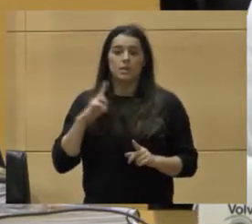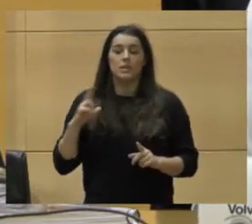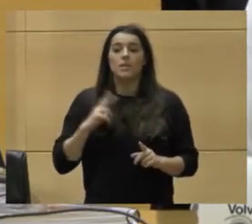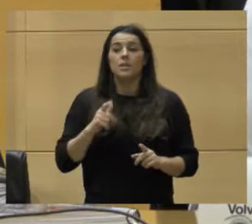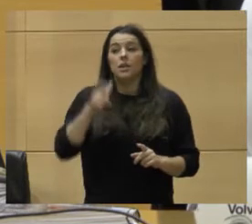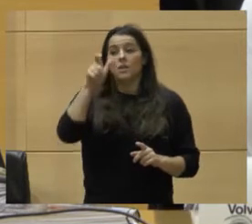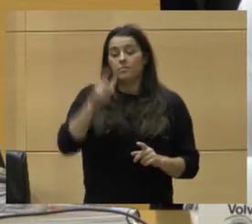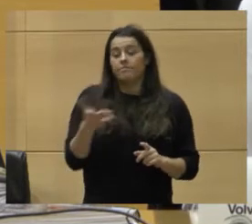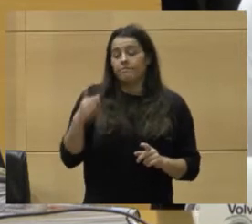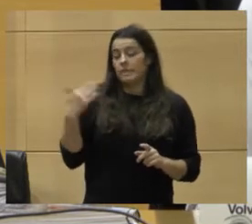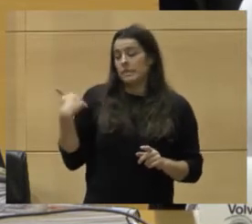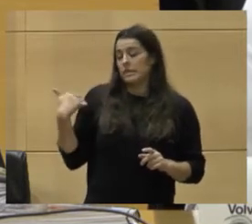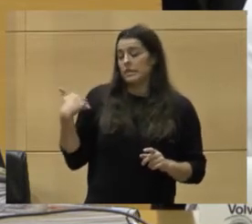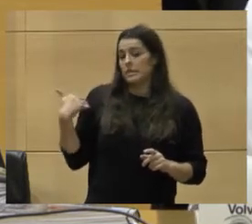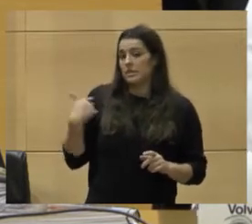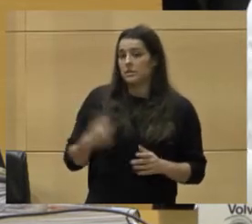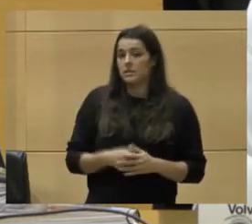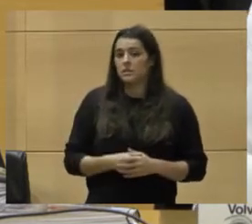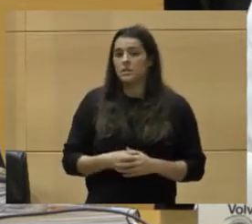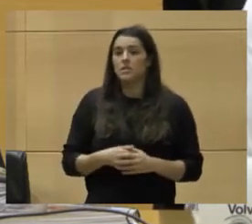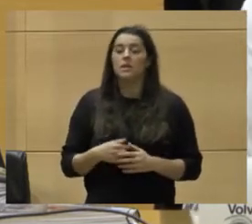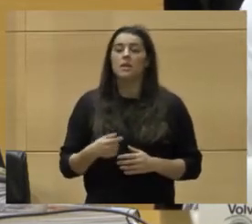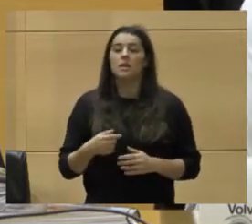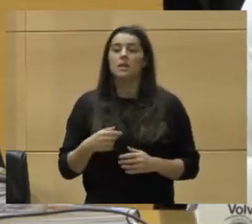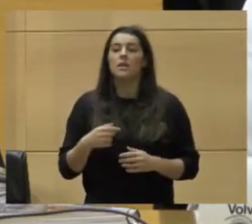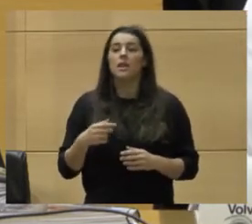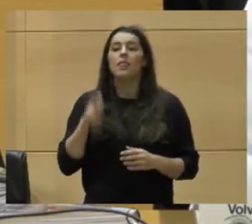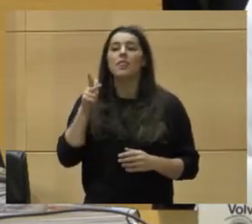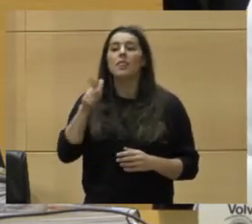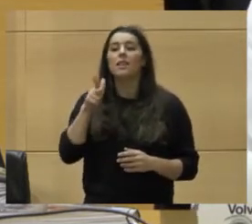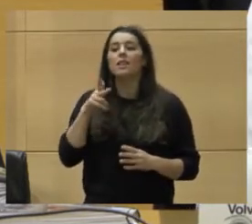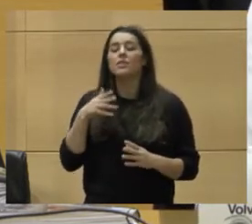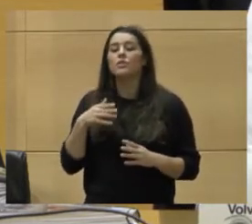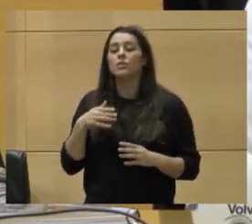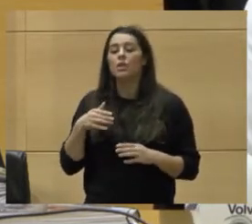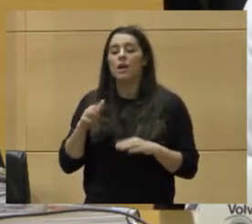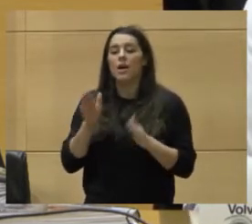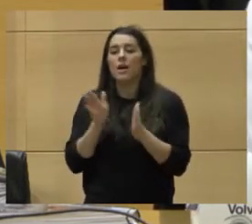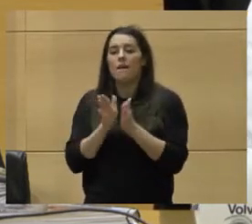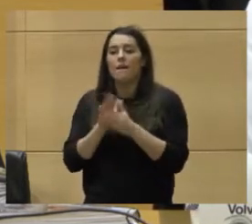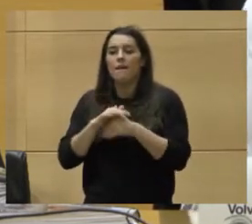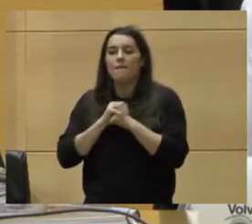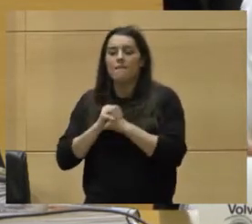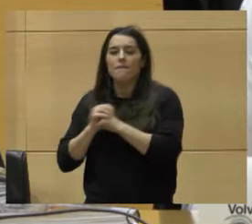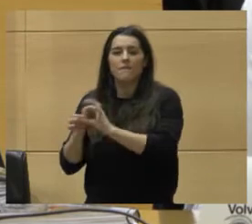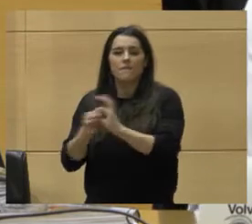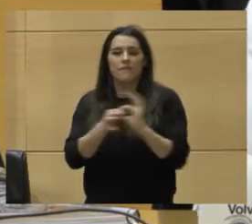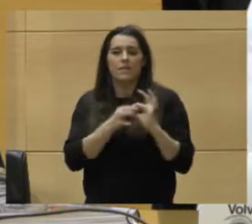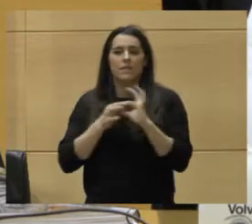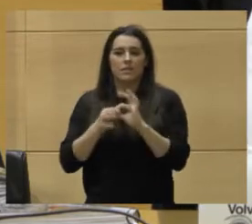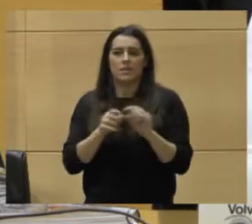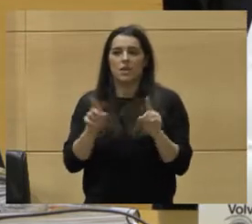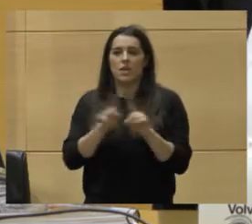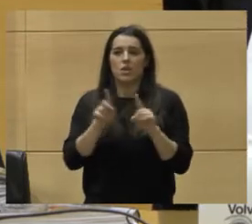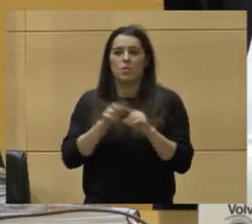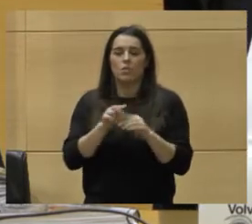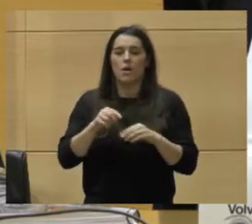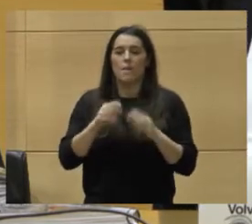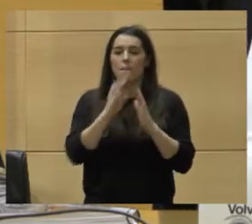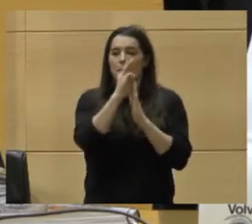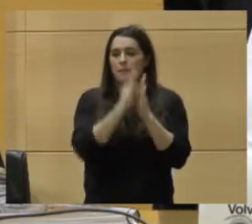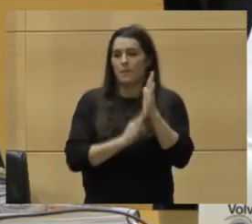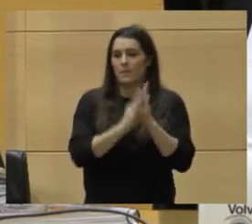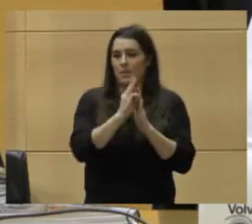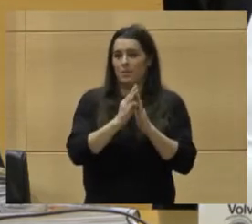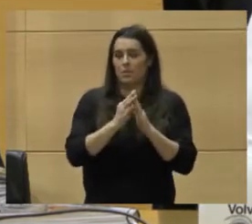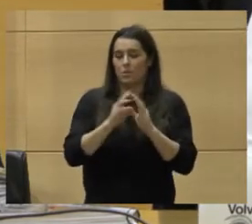um enac y yo quería reivindicar el derecho a la fraternidad como un elemento central y como un principio rector de la construcción constitucional del futuro